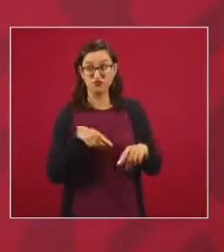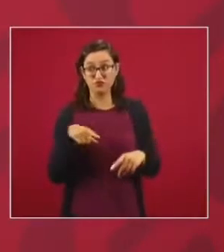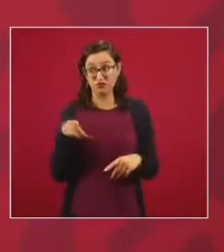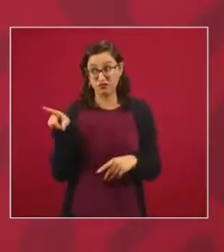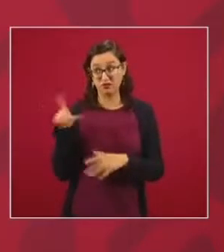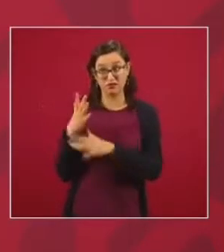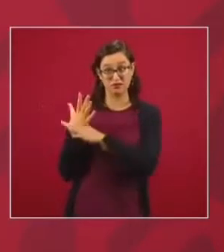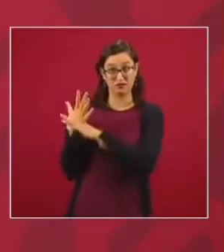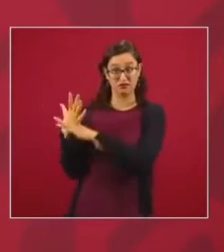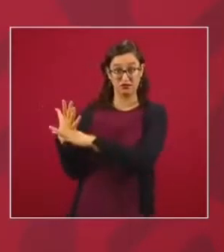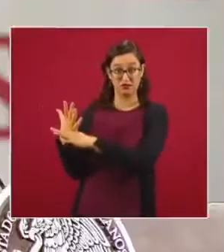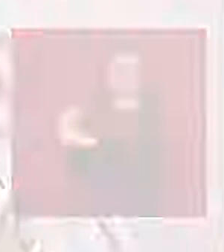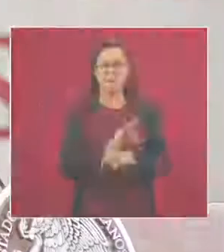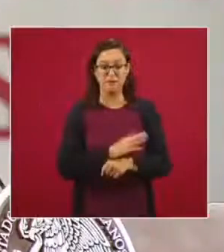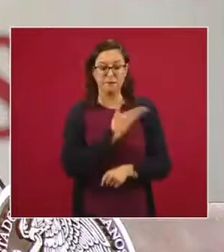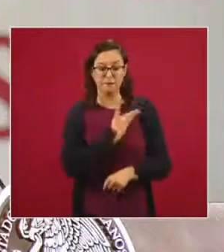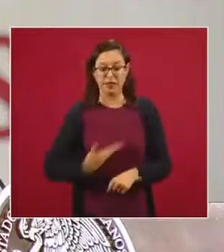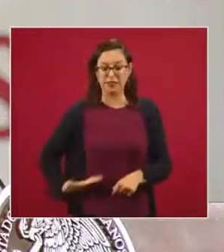eso era censura,